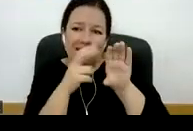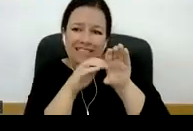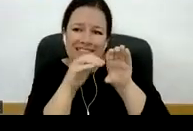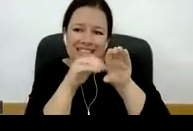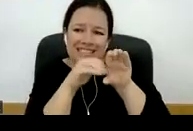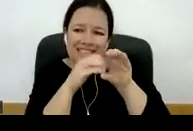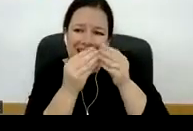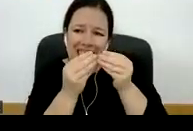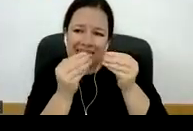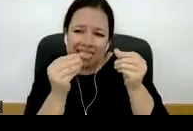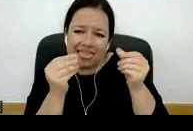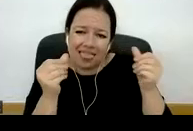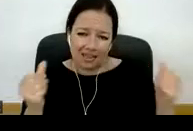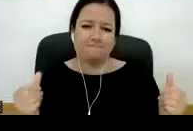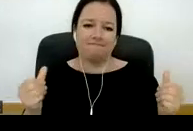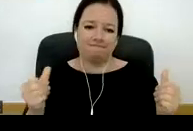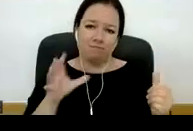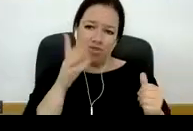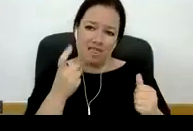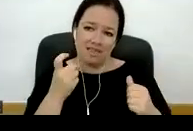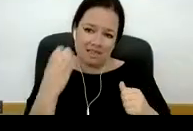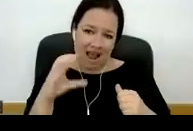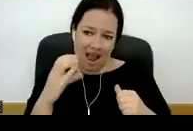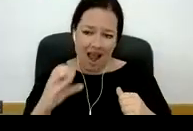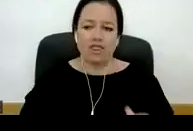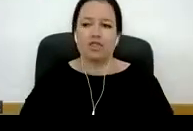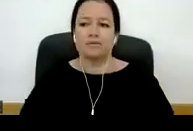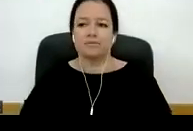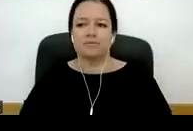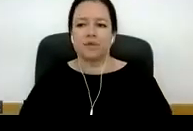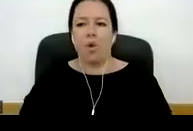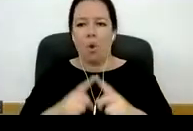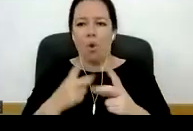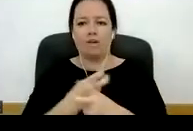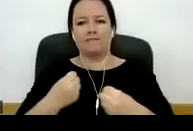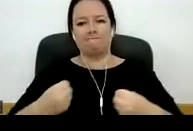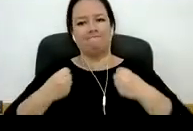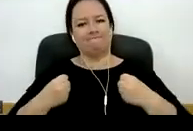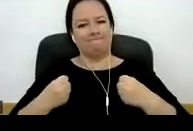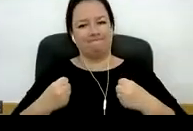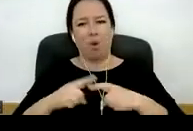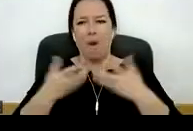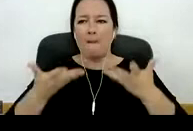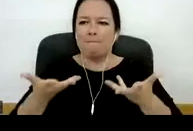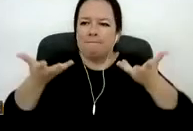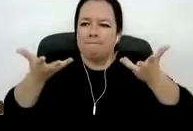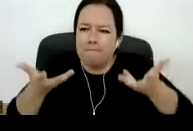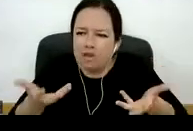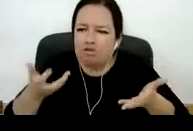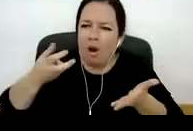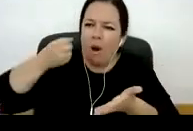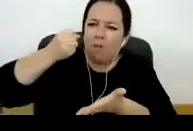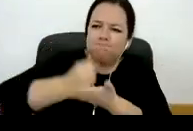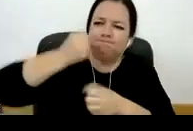de calcificación que tienen esos huesos, a la rigidez, a la capacidad de aguantar el peso y los golpes.